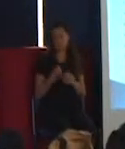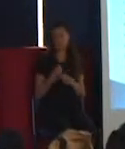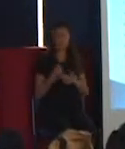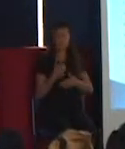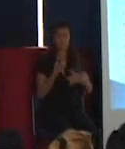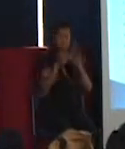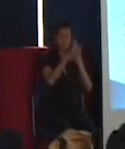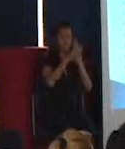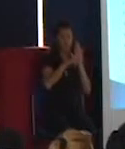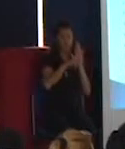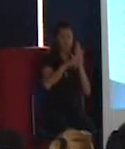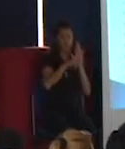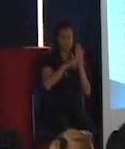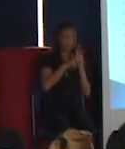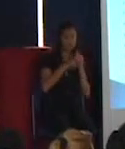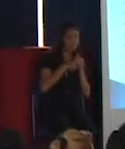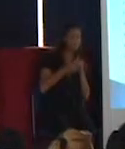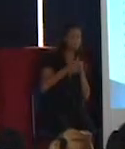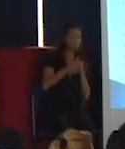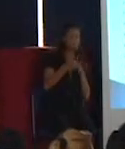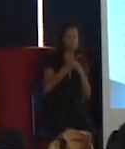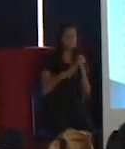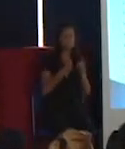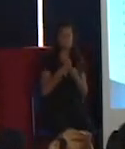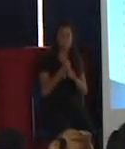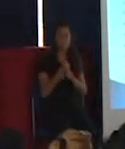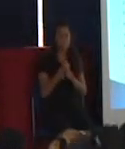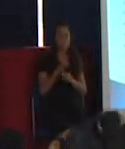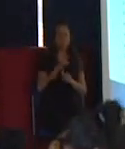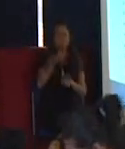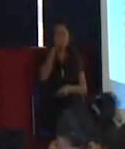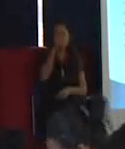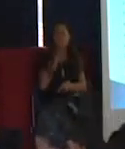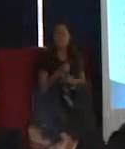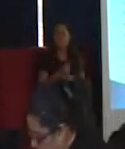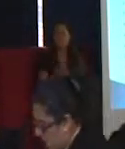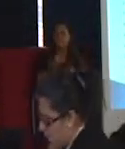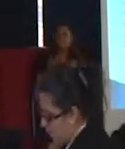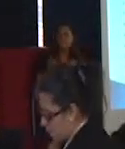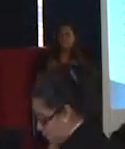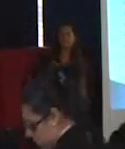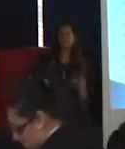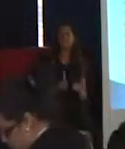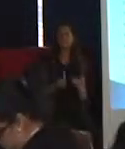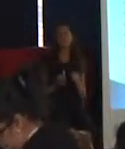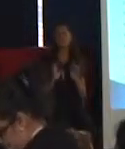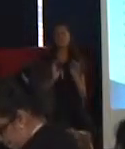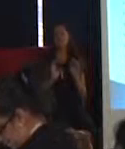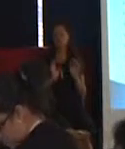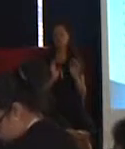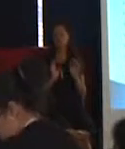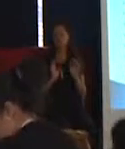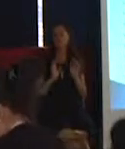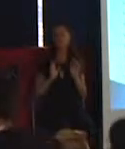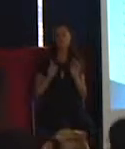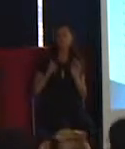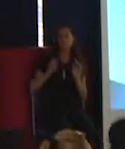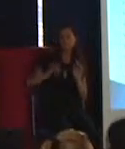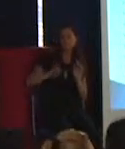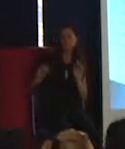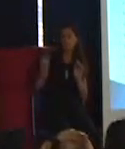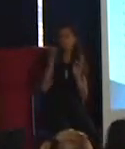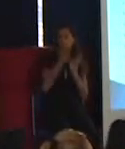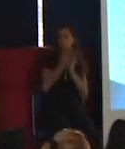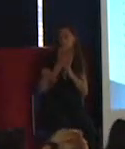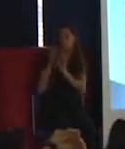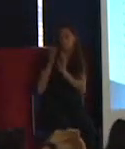norma, se dé el cumplimiento por lo menos, ¿sí?, para la garantía de este derecho a la